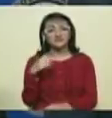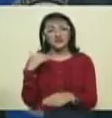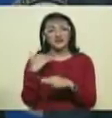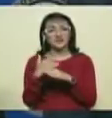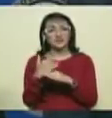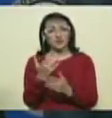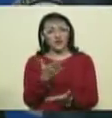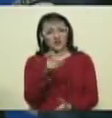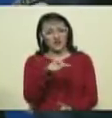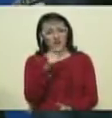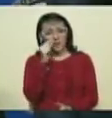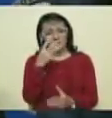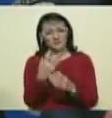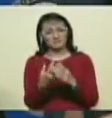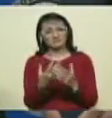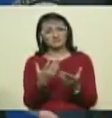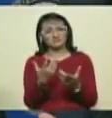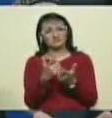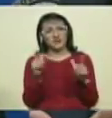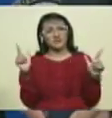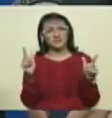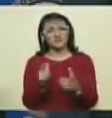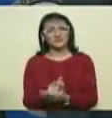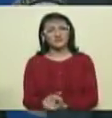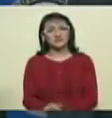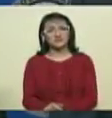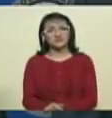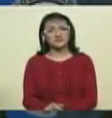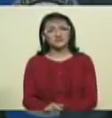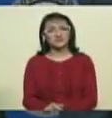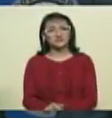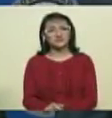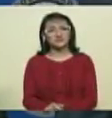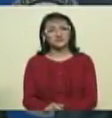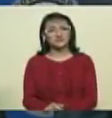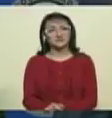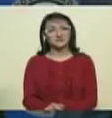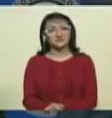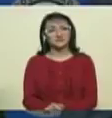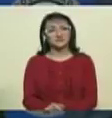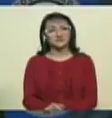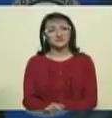salió el señor Joshua Holt. Nunca se lo dijo a los ciudadanos americanos que lo investigaron. Y además,